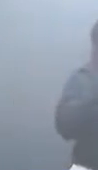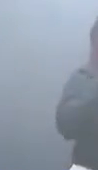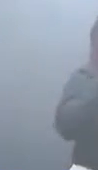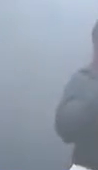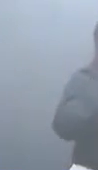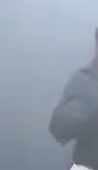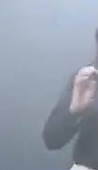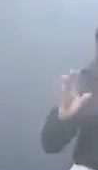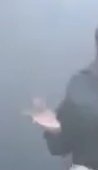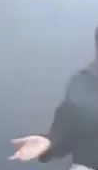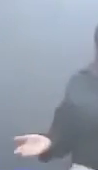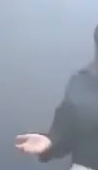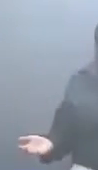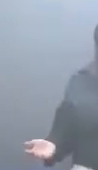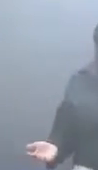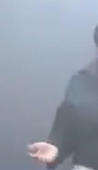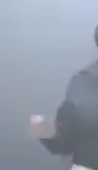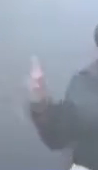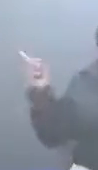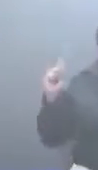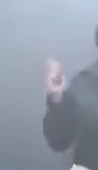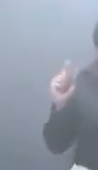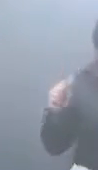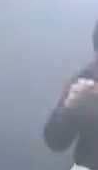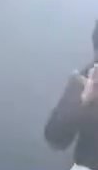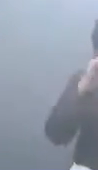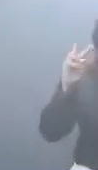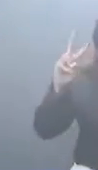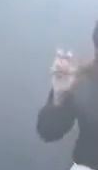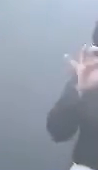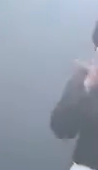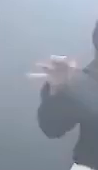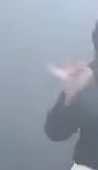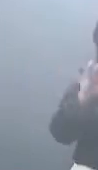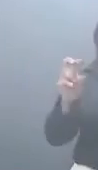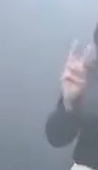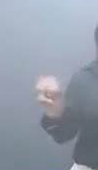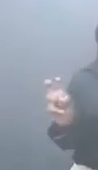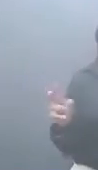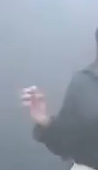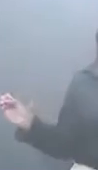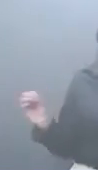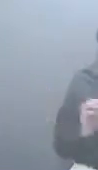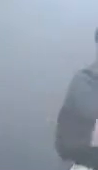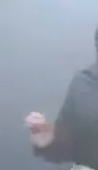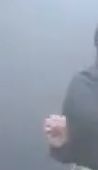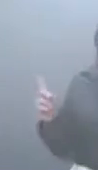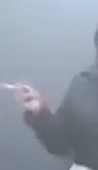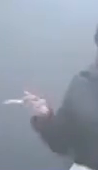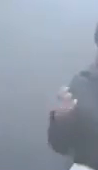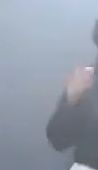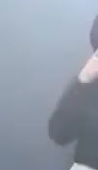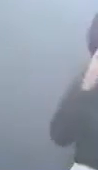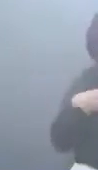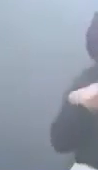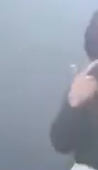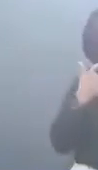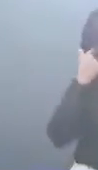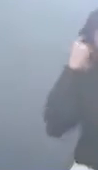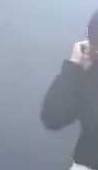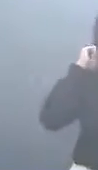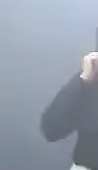pasó. No fue un titular para ese diario lo que pasó. Miren, colegas,